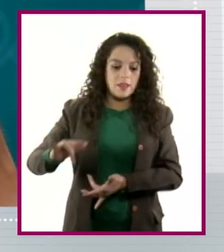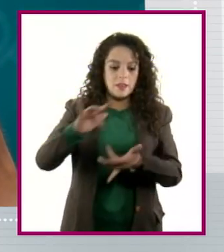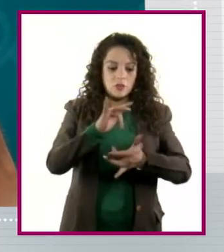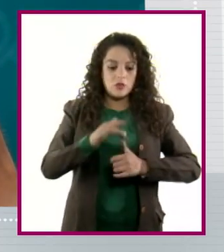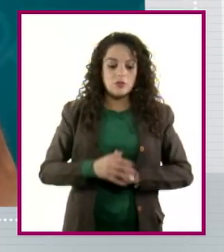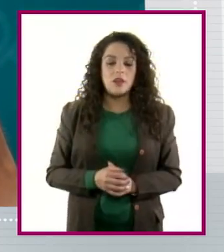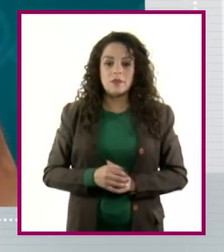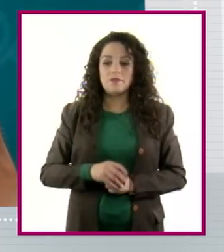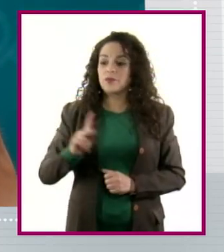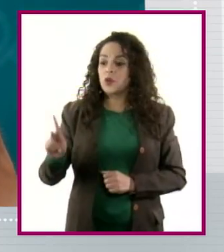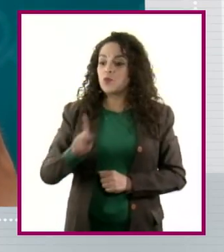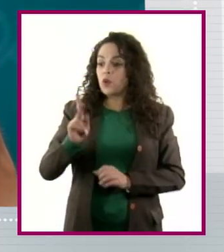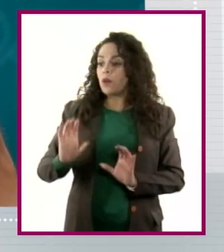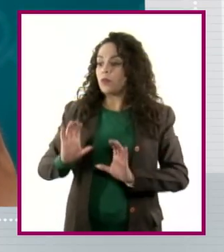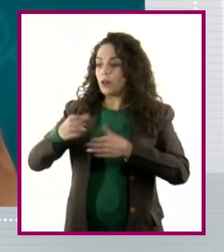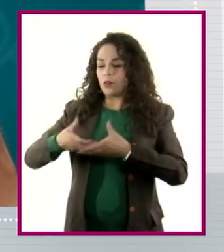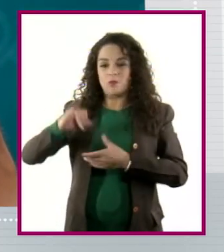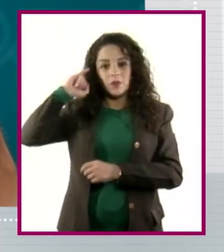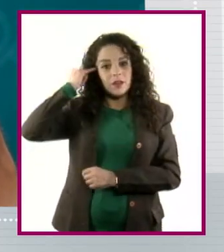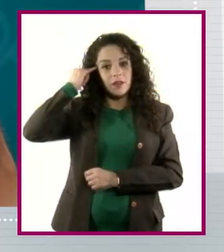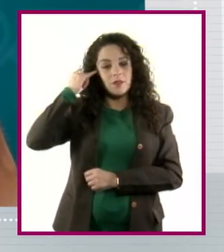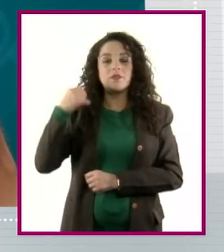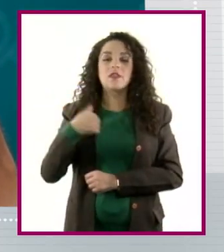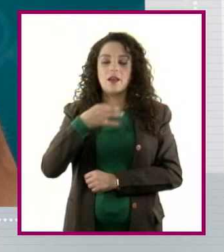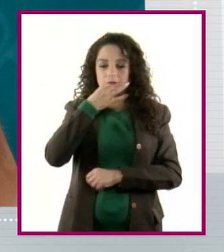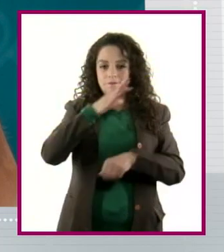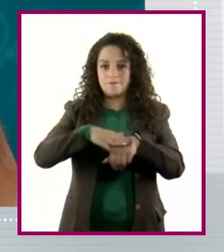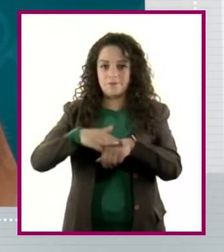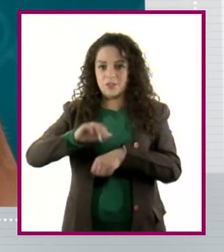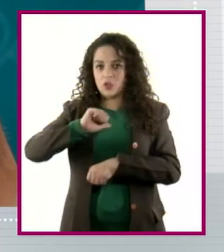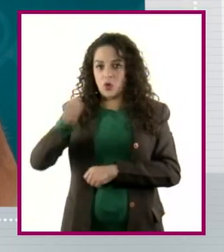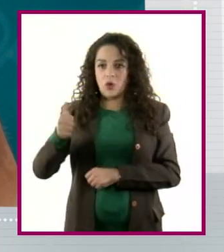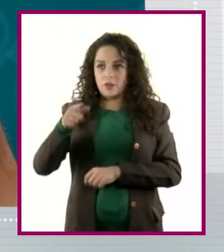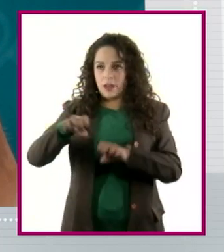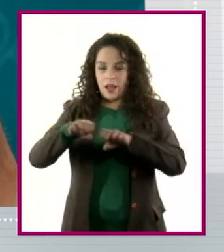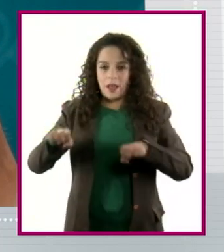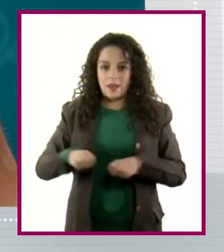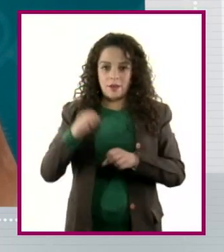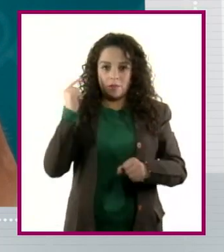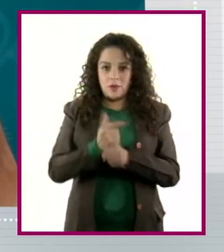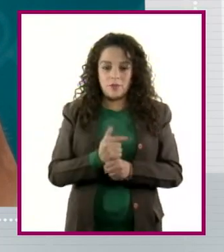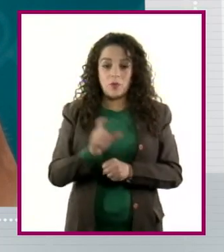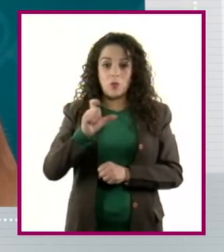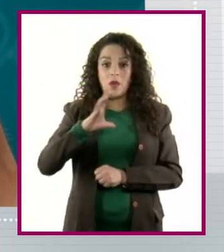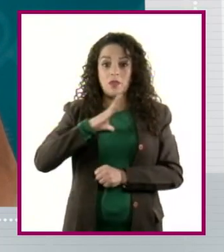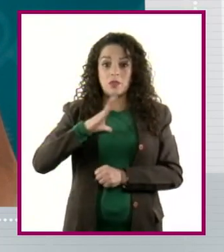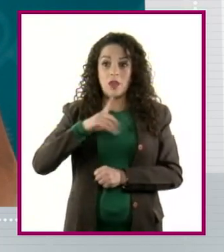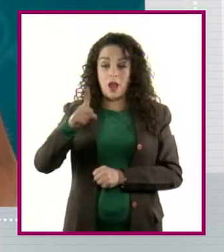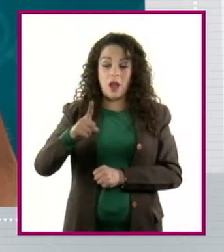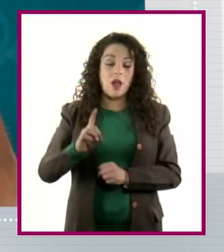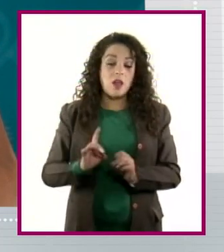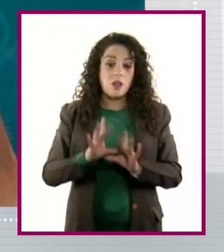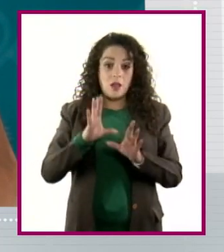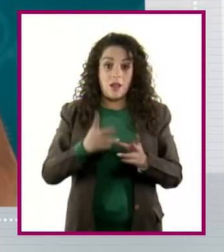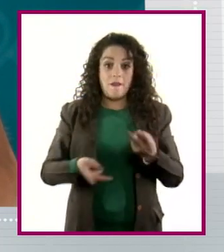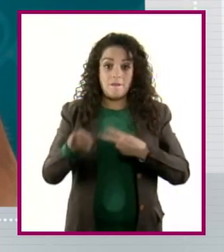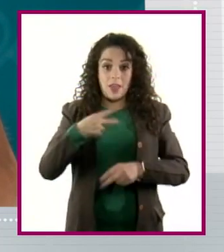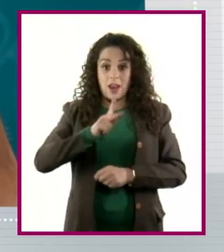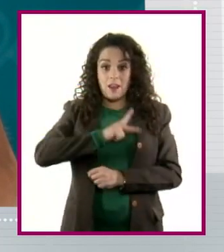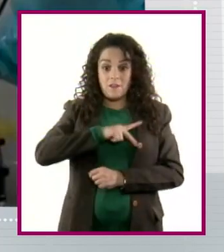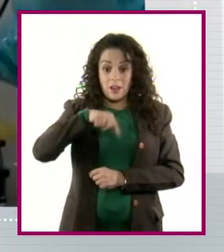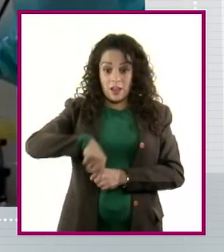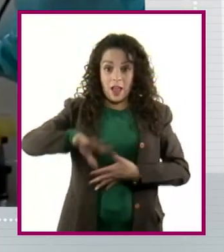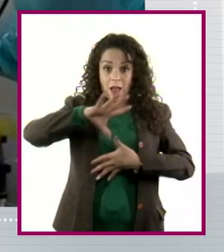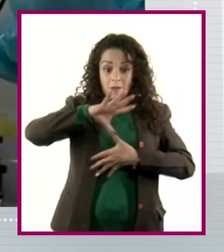los pueblos originarios, compartimos otro reporte de nuestro equipo. Ante la aparición del nuevo virus en el continente americano, se creó la Plataforma